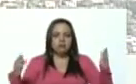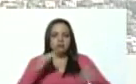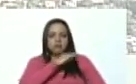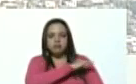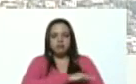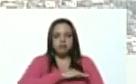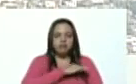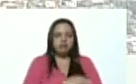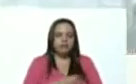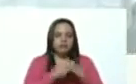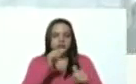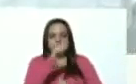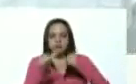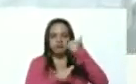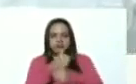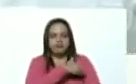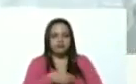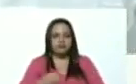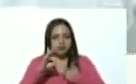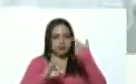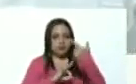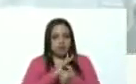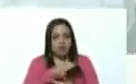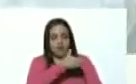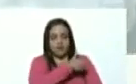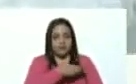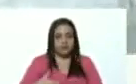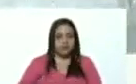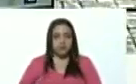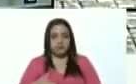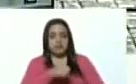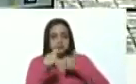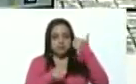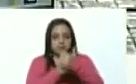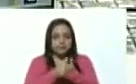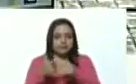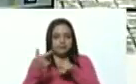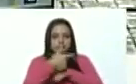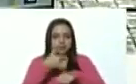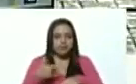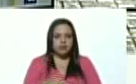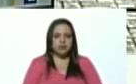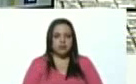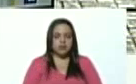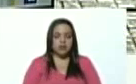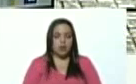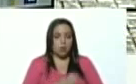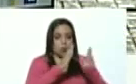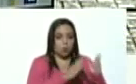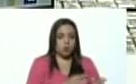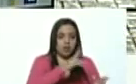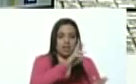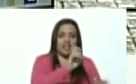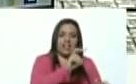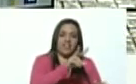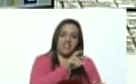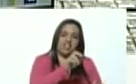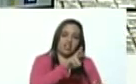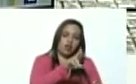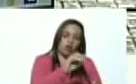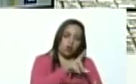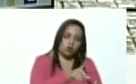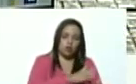Compañeros vicepresidentes, aquí tengo a 3 vicepresidentes de gobierno, ¿no? Néstor Reverol, Carmen Teresa Meléndez